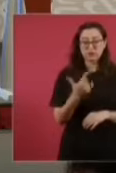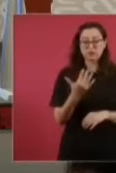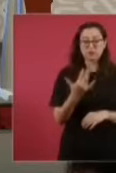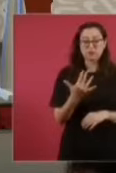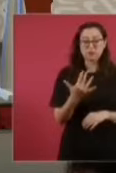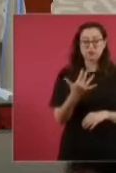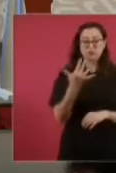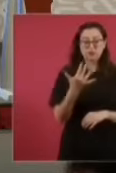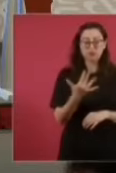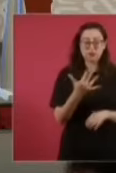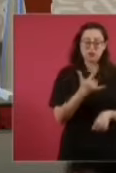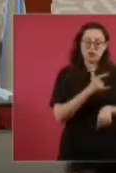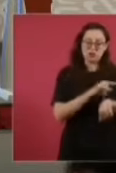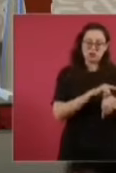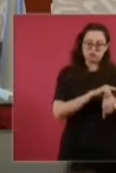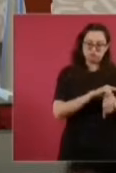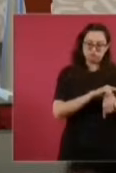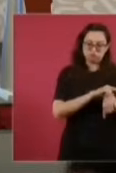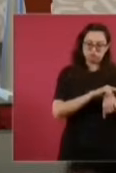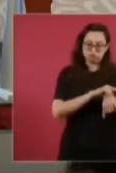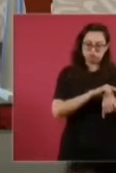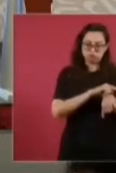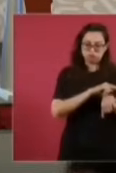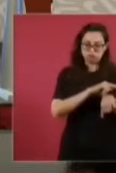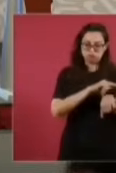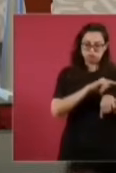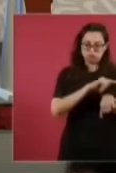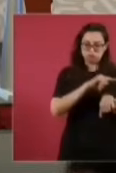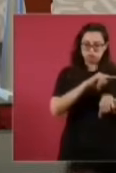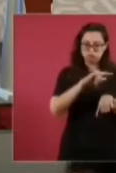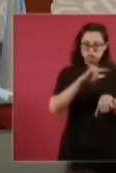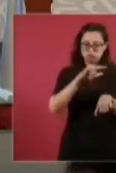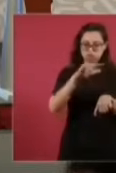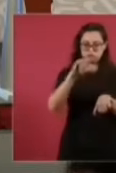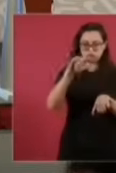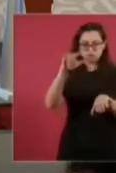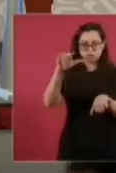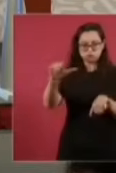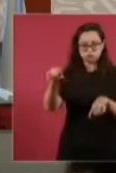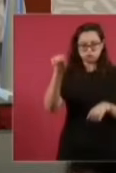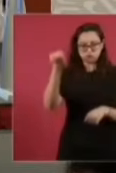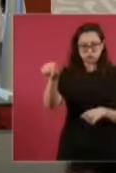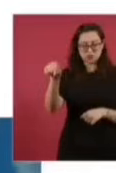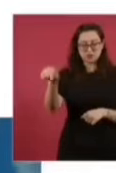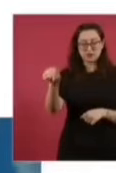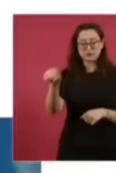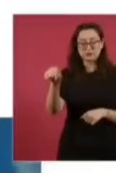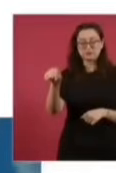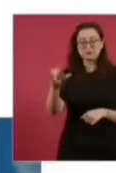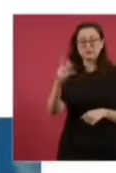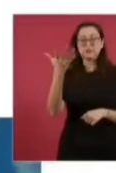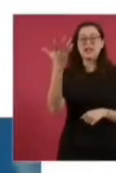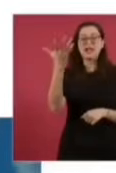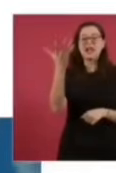el vuelo sale de la ciudad de Hermosillo y llega a las 10:19,